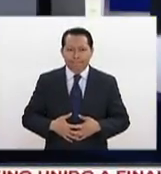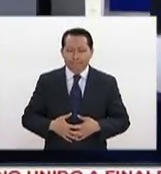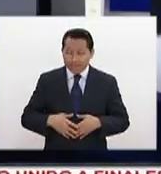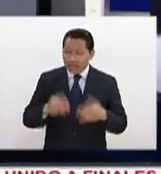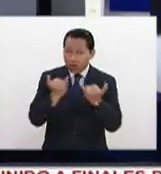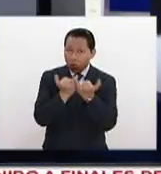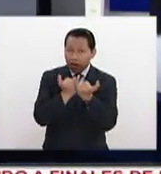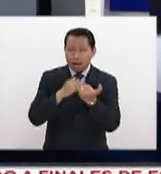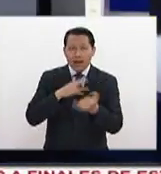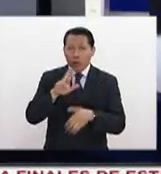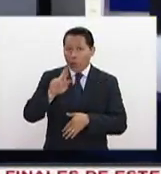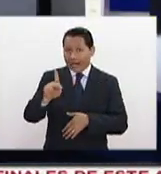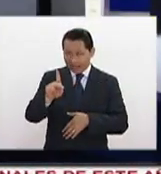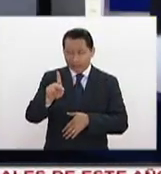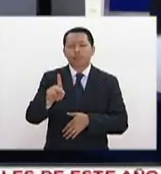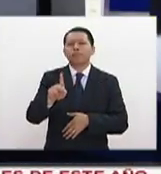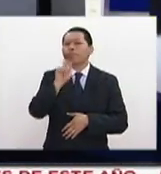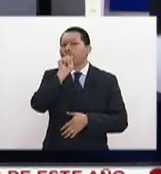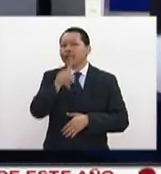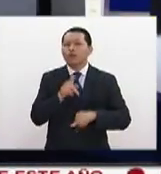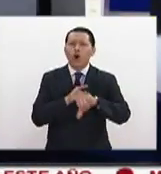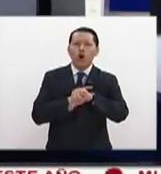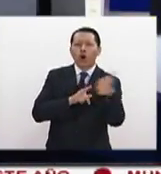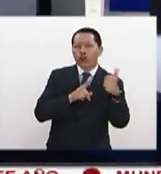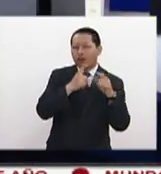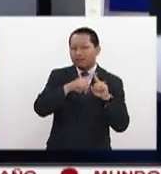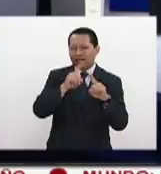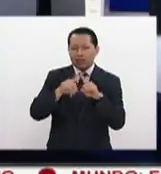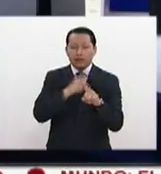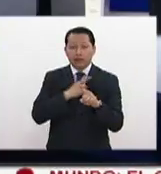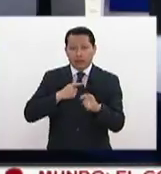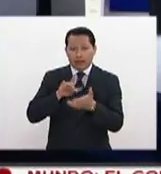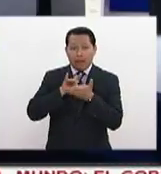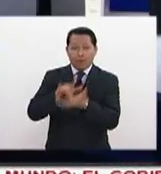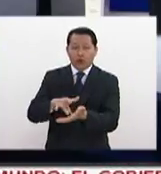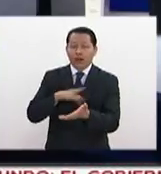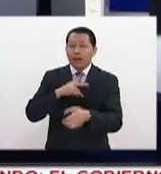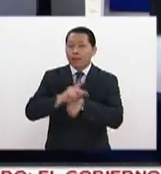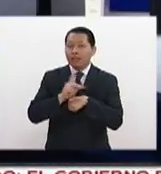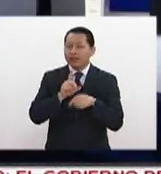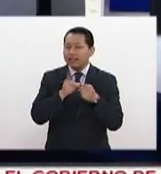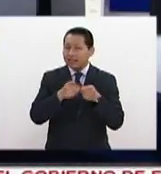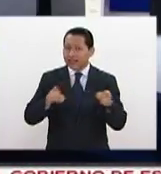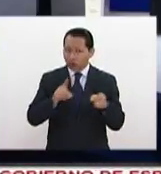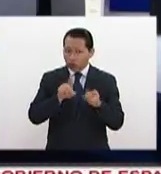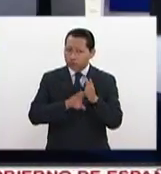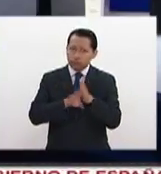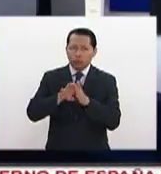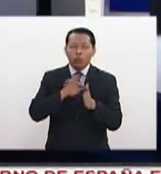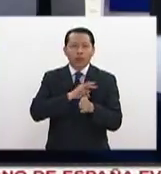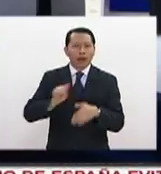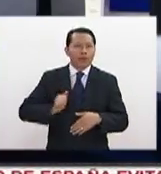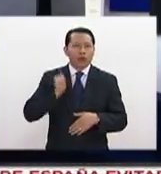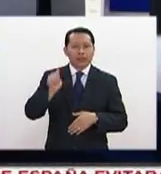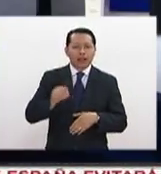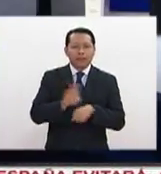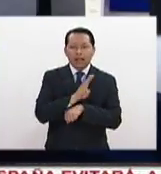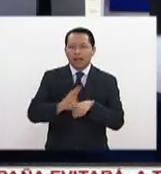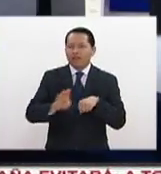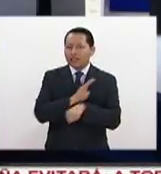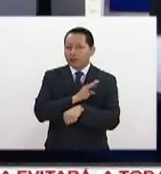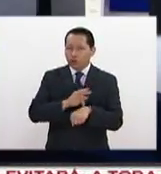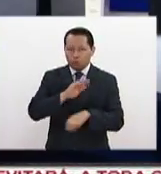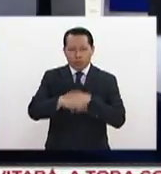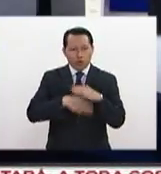Al igual que el Reino Unido, otros grandes donantes deberían apoyar a los países en desarrollo para asegurar que puedan aprovechar los beneficios del